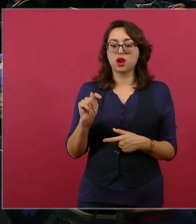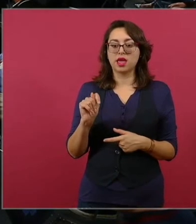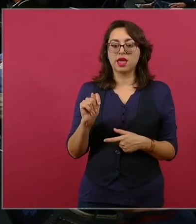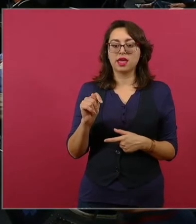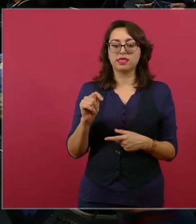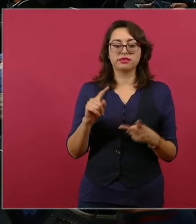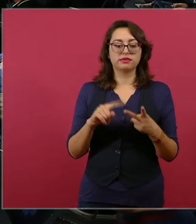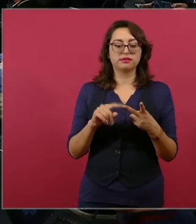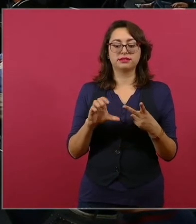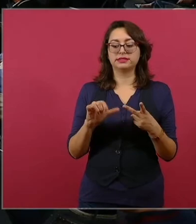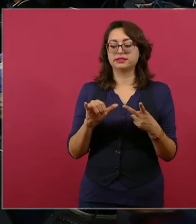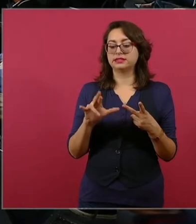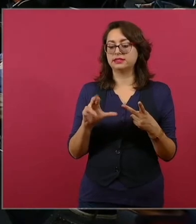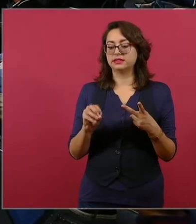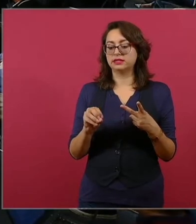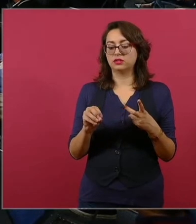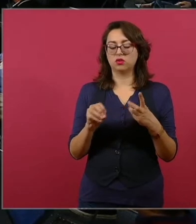Ciro,